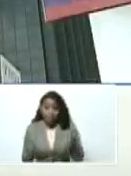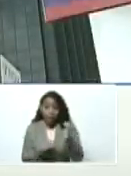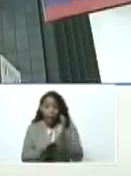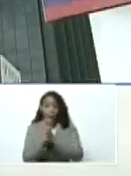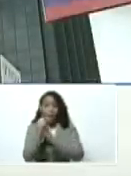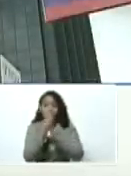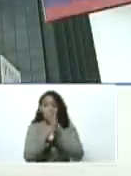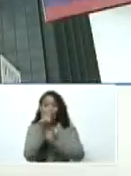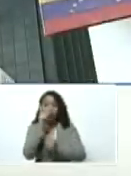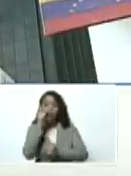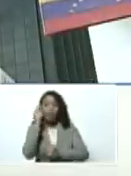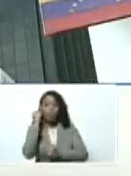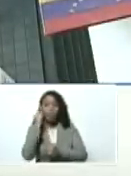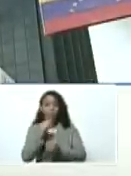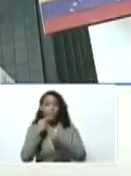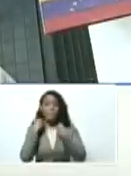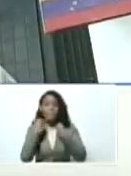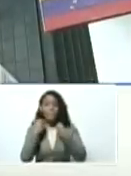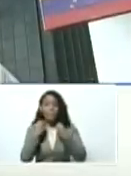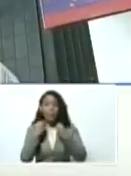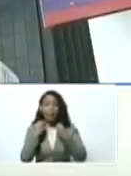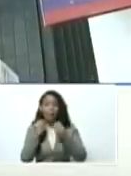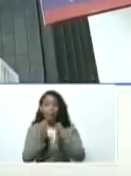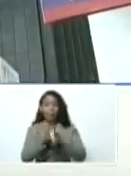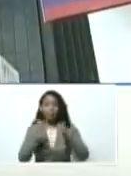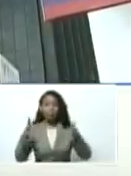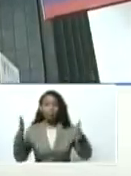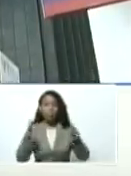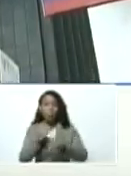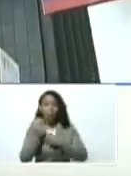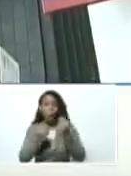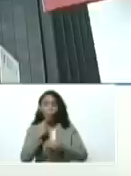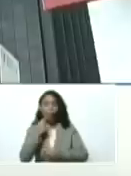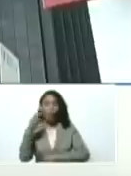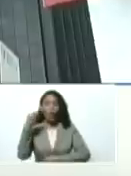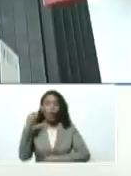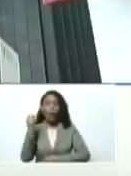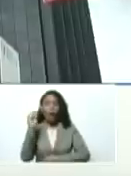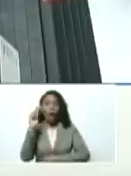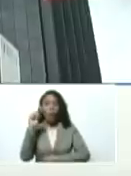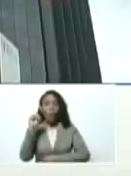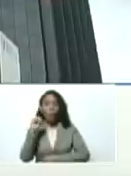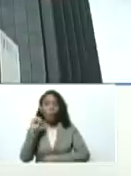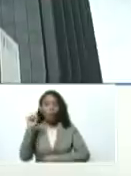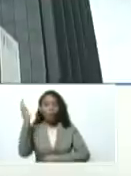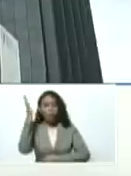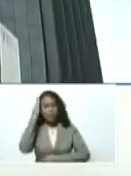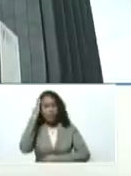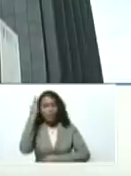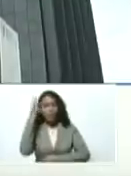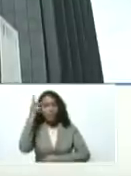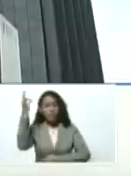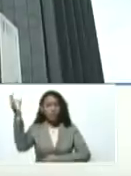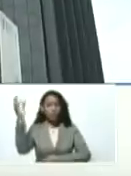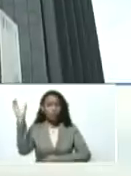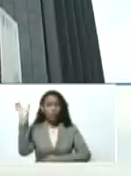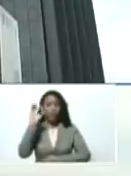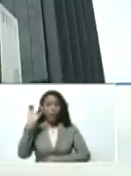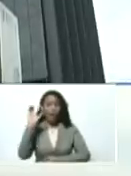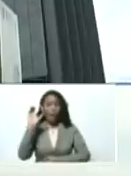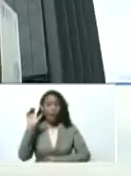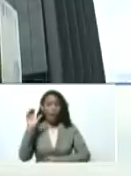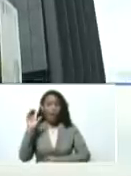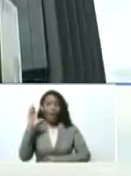Emprender para crecer. Como dijo Nahum, sabio filósofo de Caracas, don